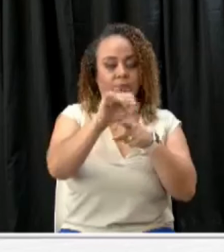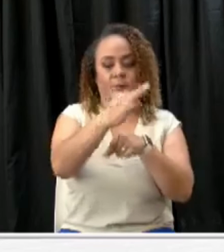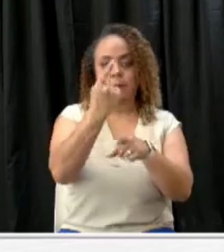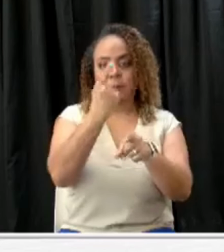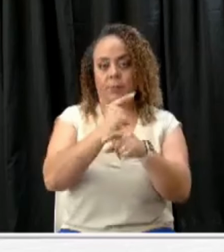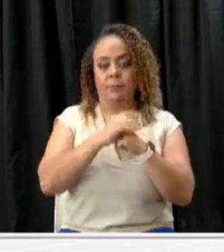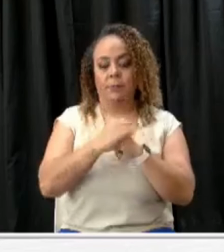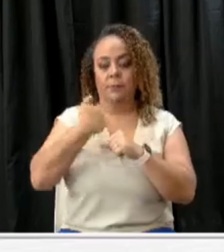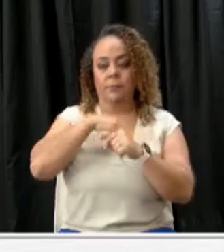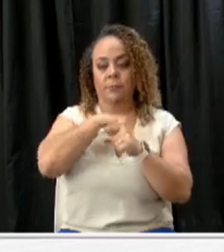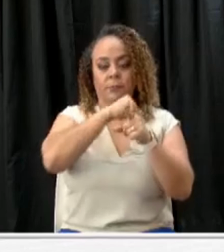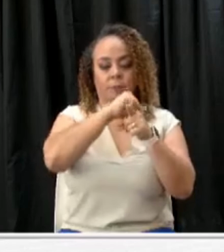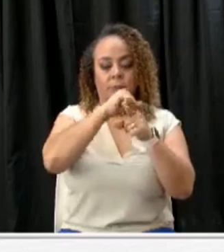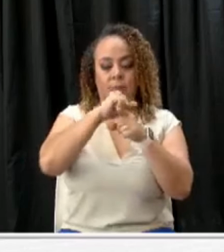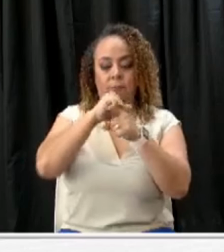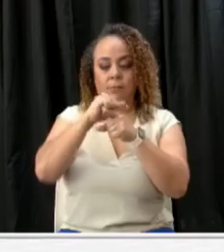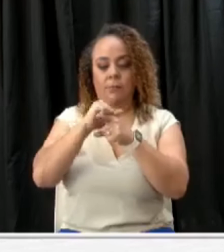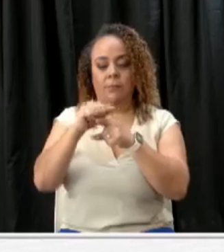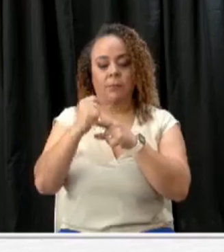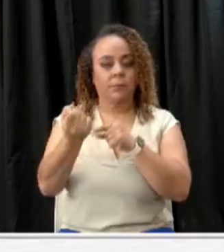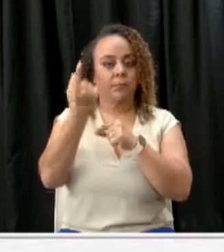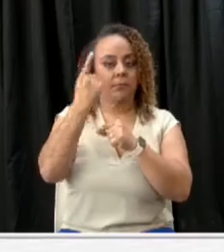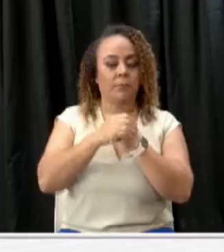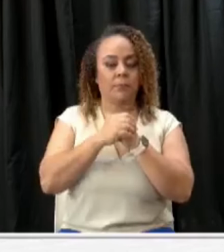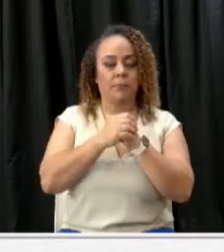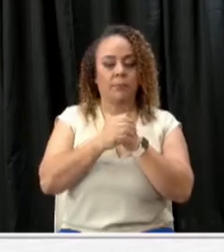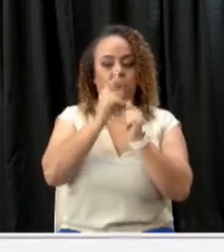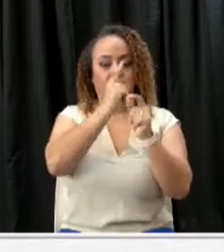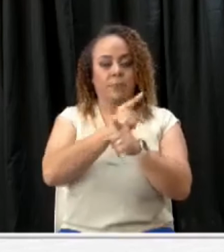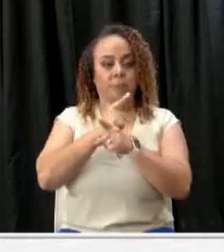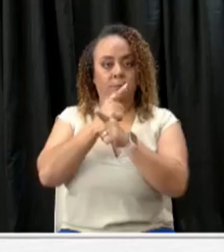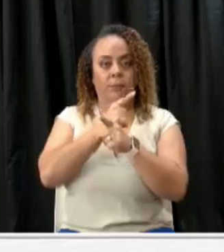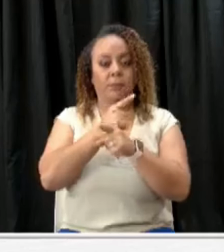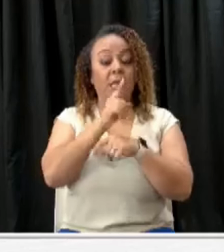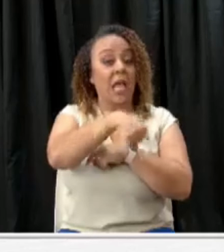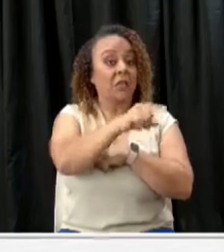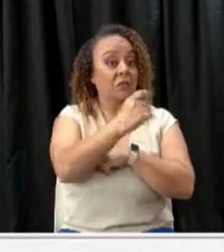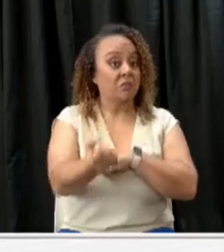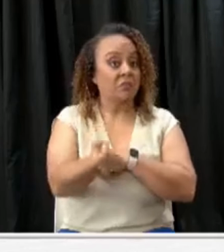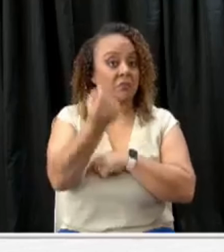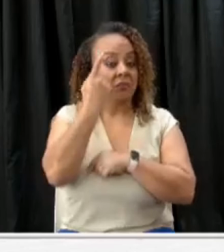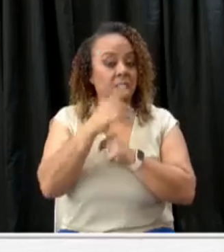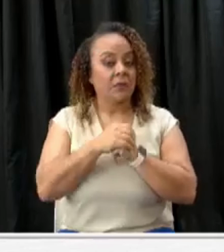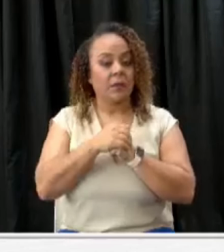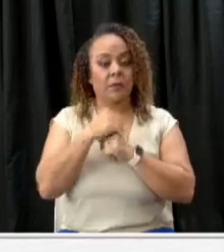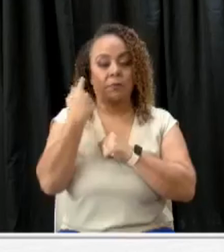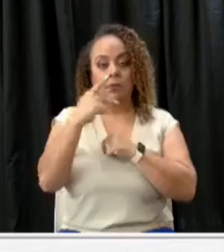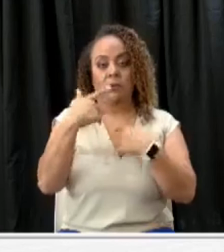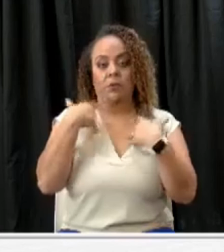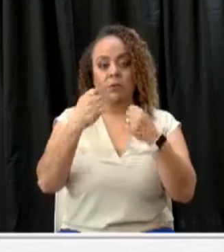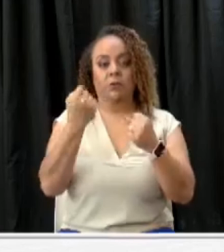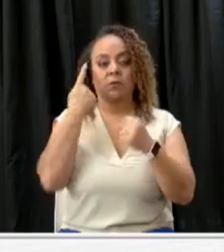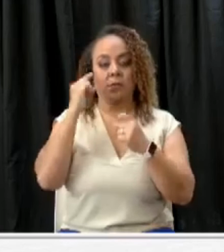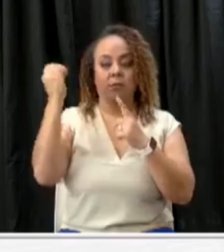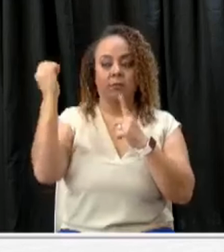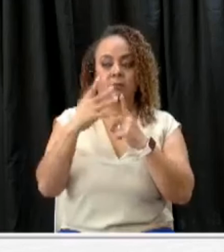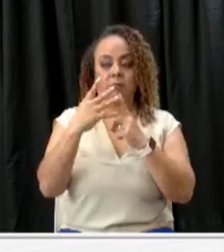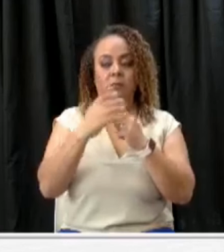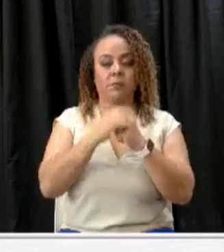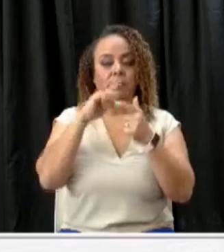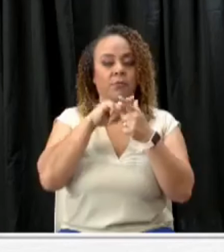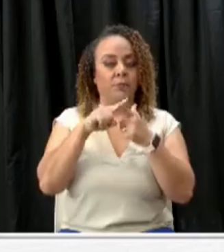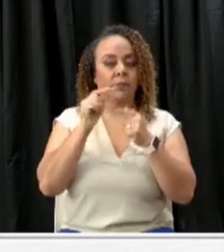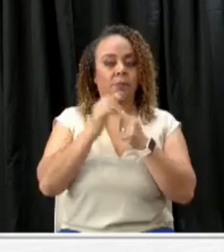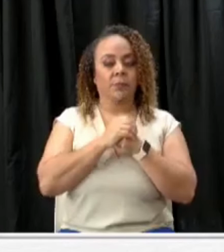correcta, que los hemos capacitado, que comprenden cuáles son los efectos a la salud a los cuales están expuestos por estas condiciones.